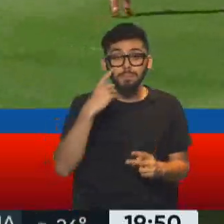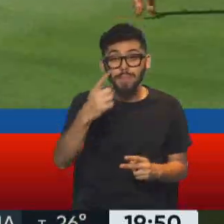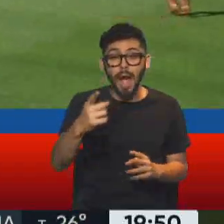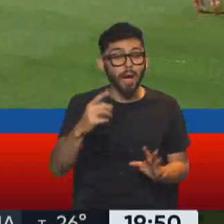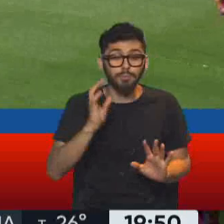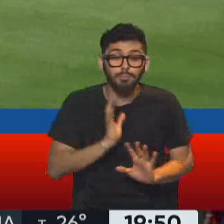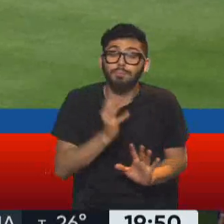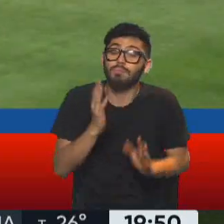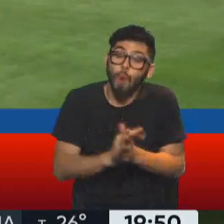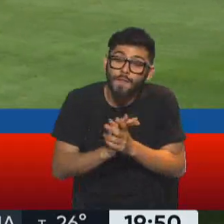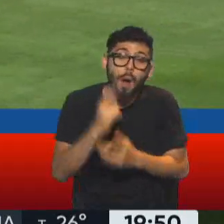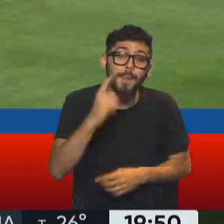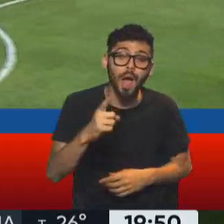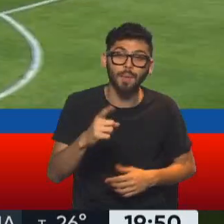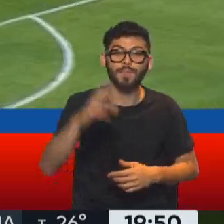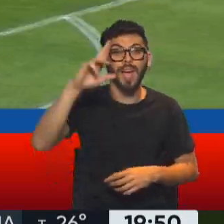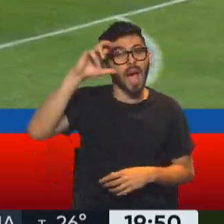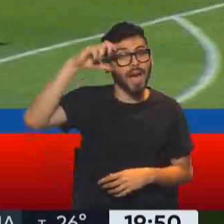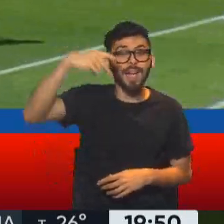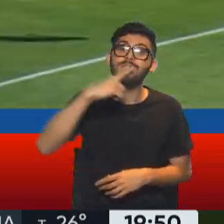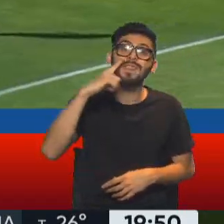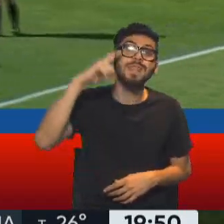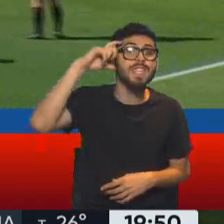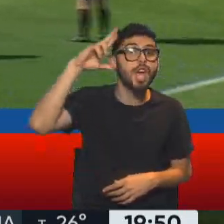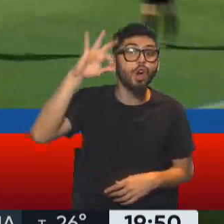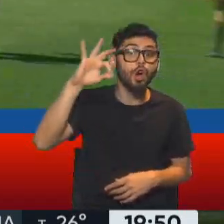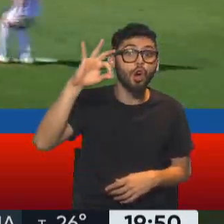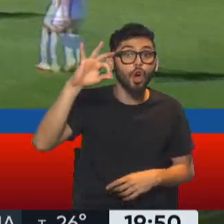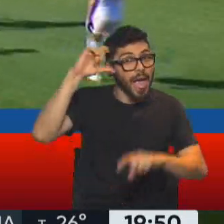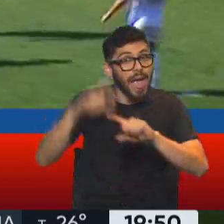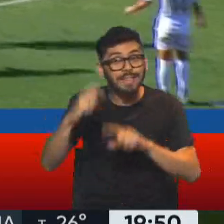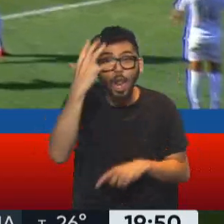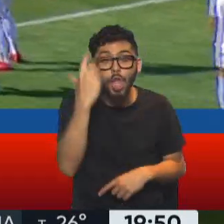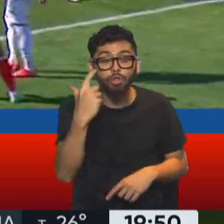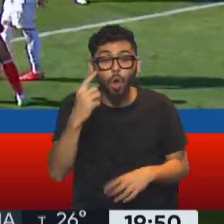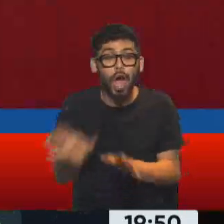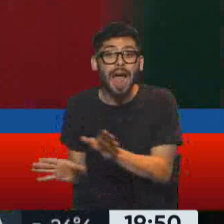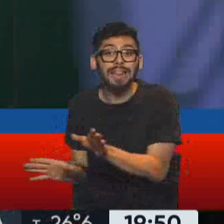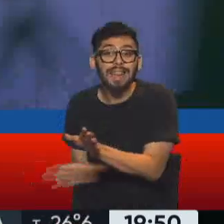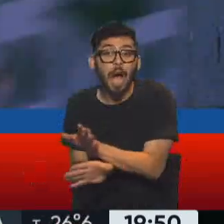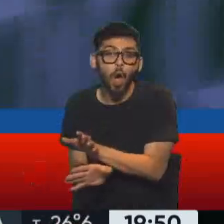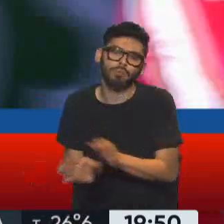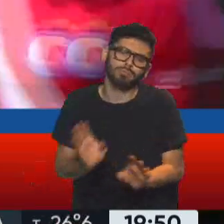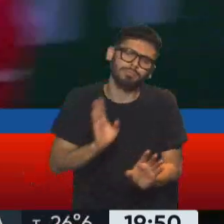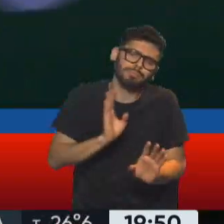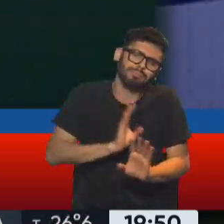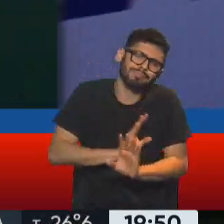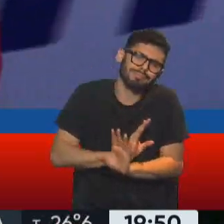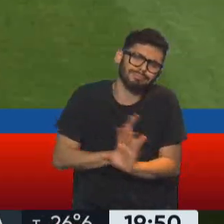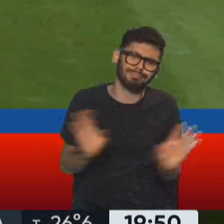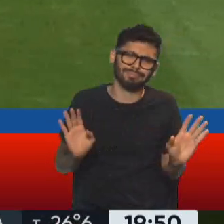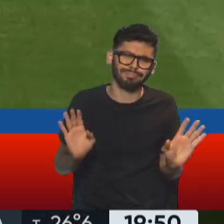por favor, Rentiero, el ex San Lorenzo, miren, taco. Impresionante,